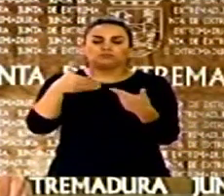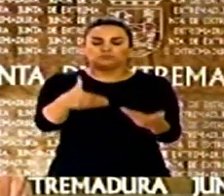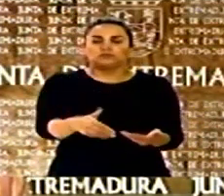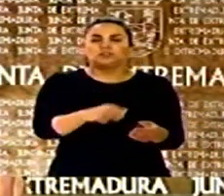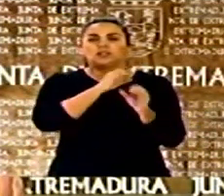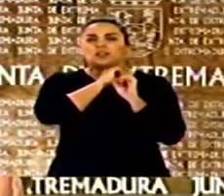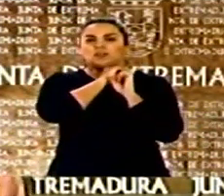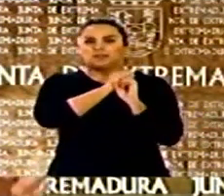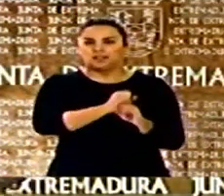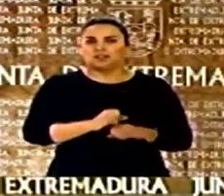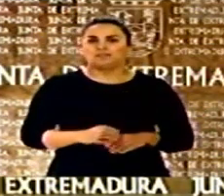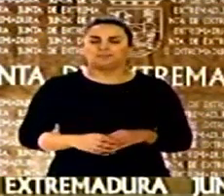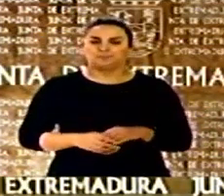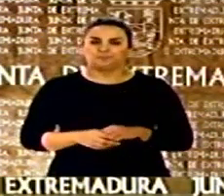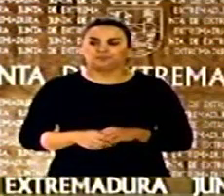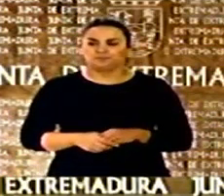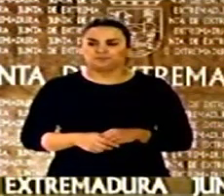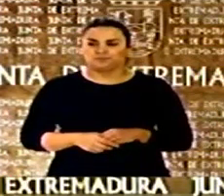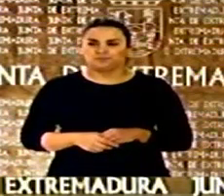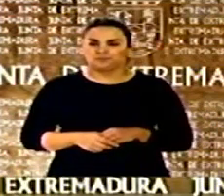ayuda de la Ley de Dependencia a tener 31.000.